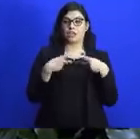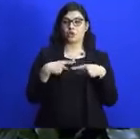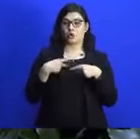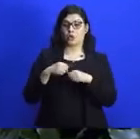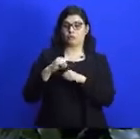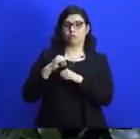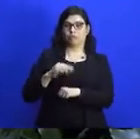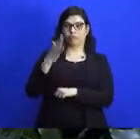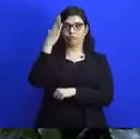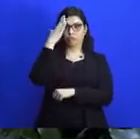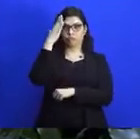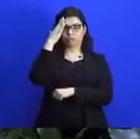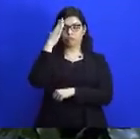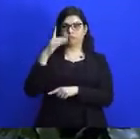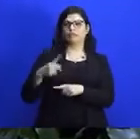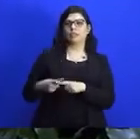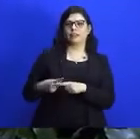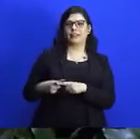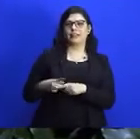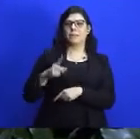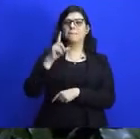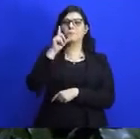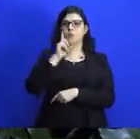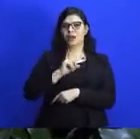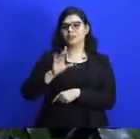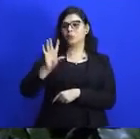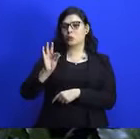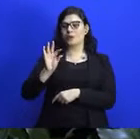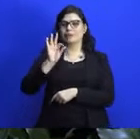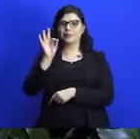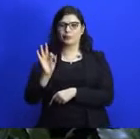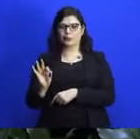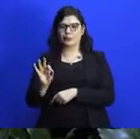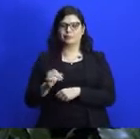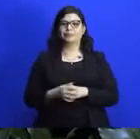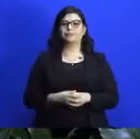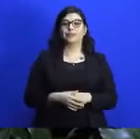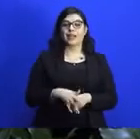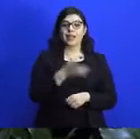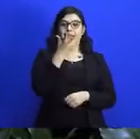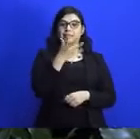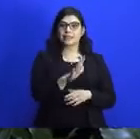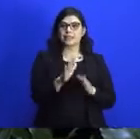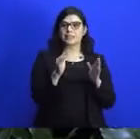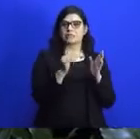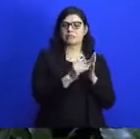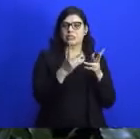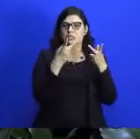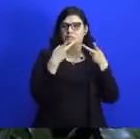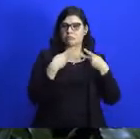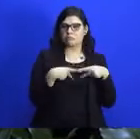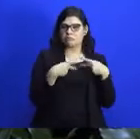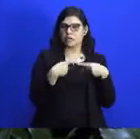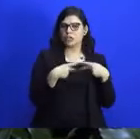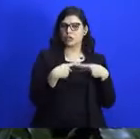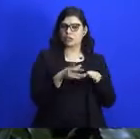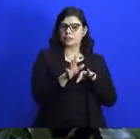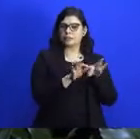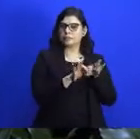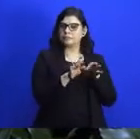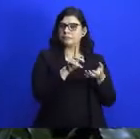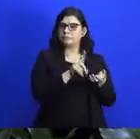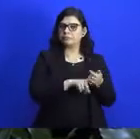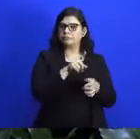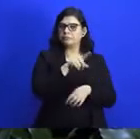son ocupadas por mujeres. También tenemos más de 10,000 asociados y asociadas que nos han compartido que